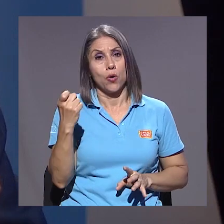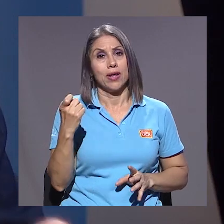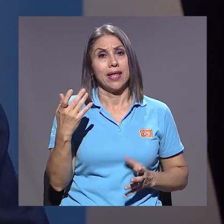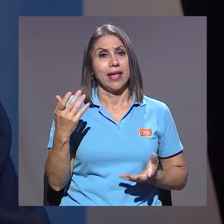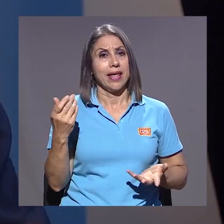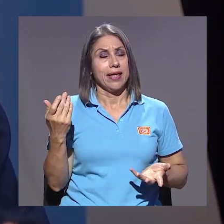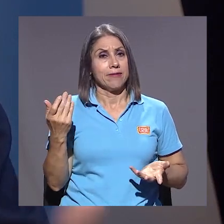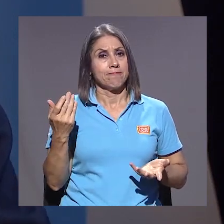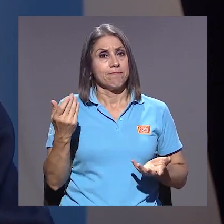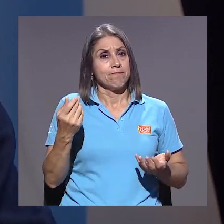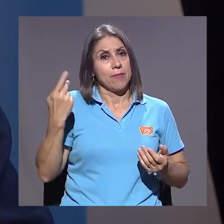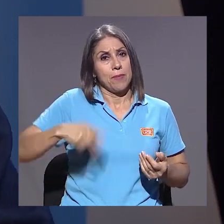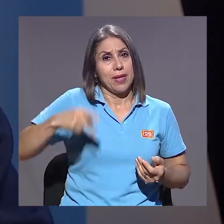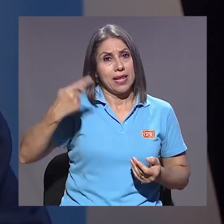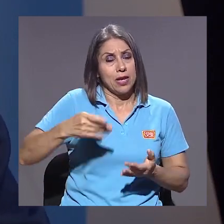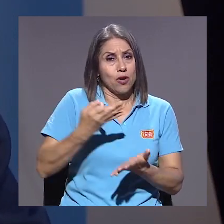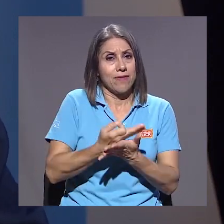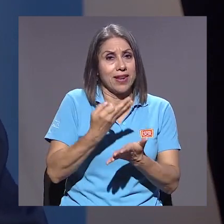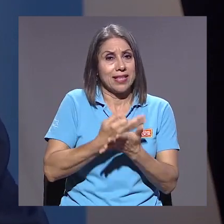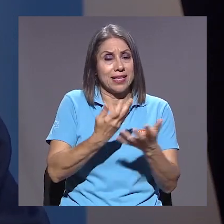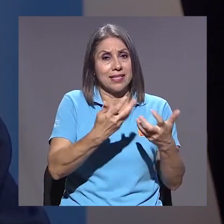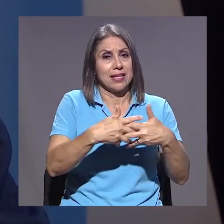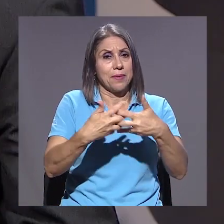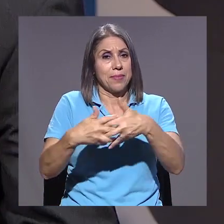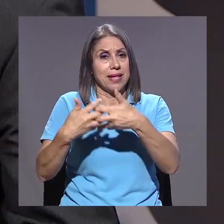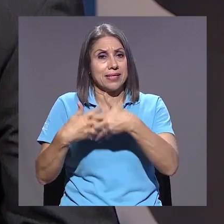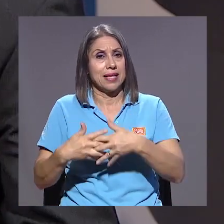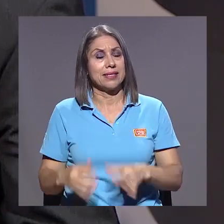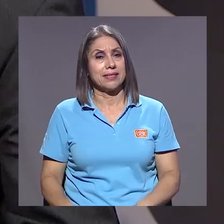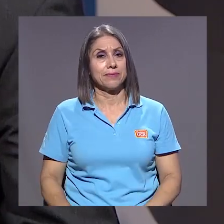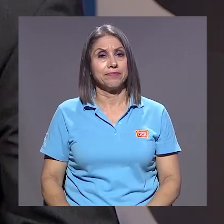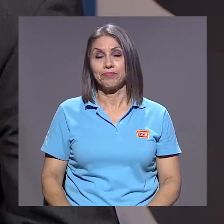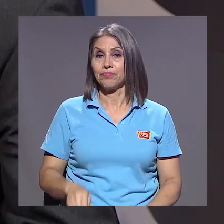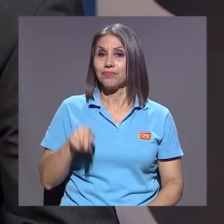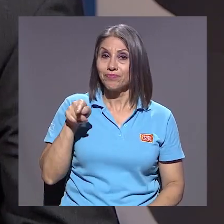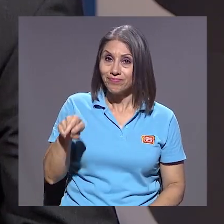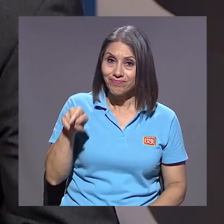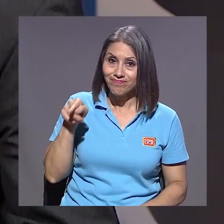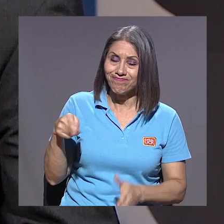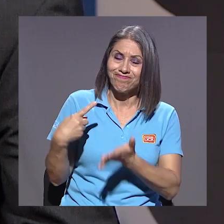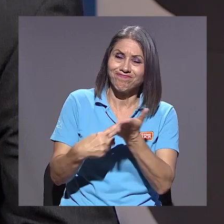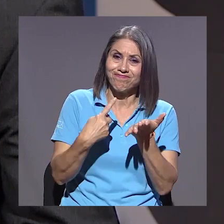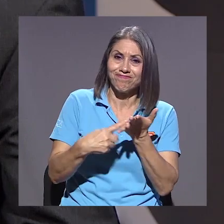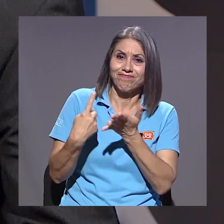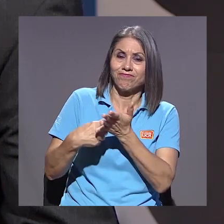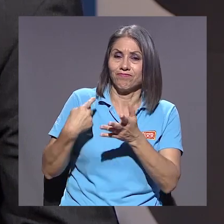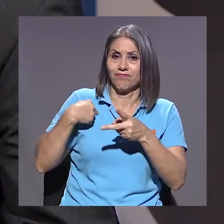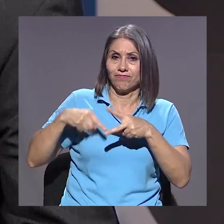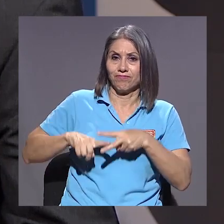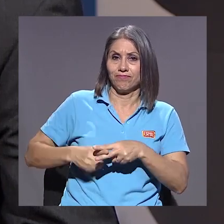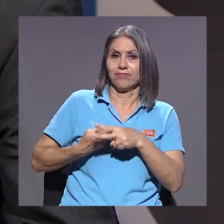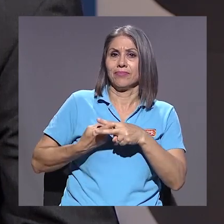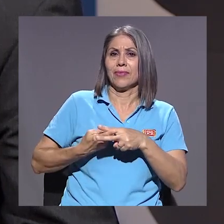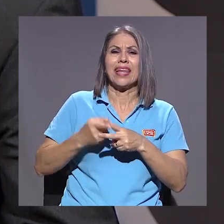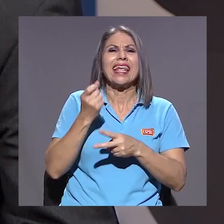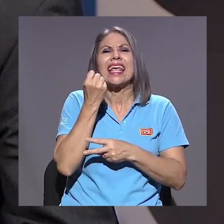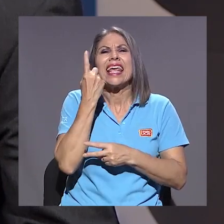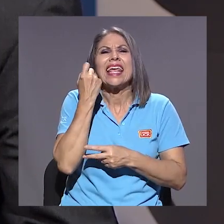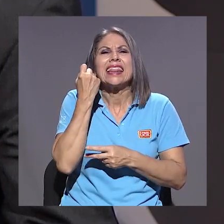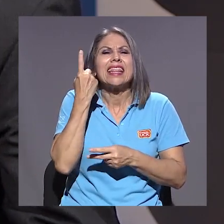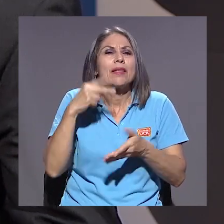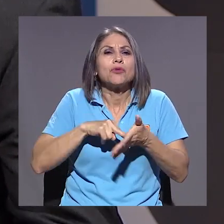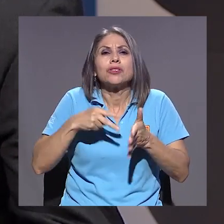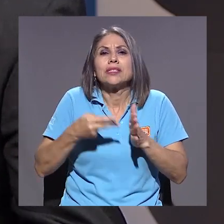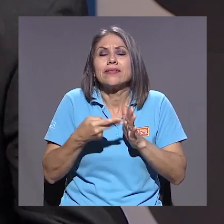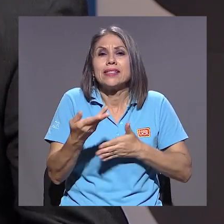porque pone en peligro las finanzas de las empresas. Es que esa es la gran discusión que yo arranqué. ¿Qué entendemos por servicio al costo? Y en